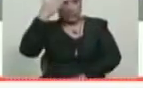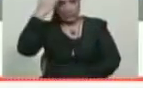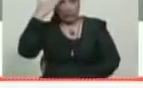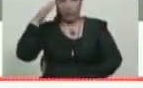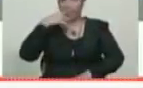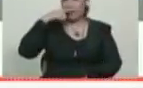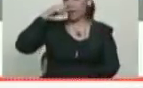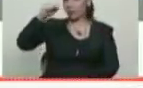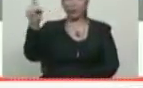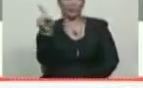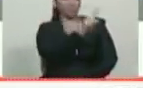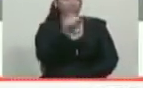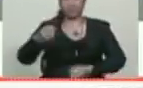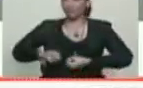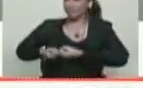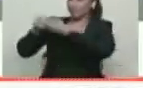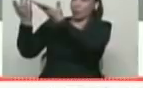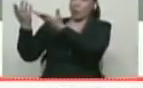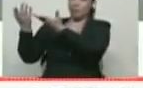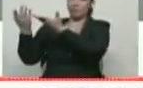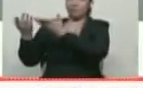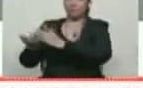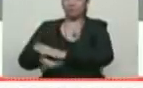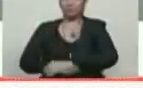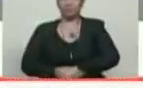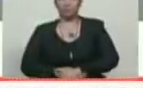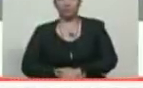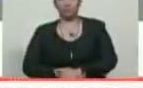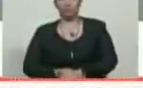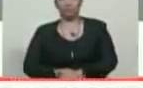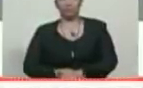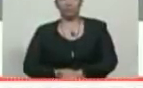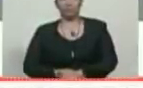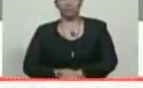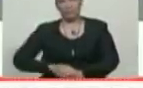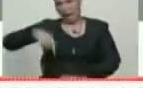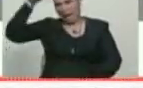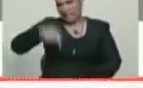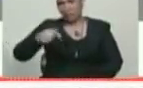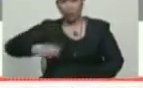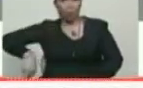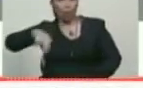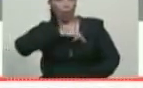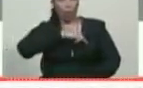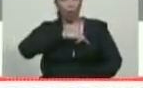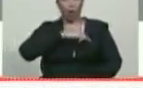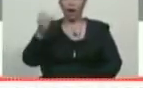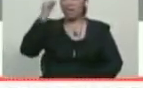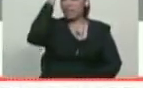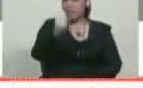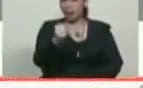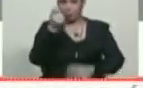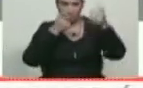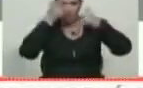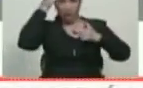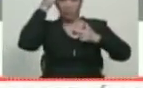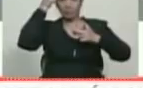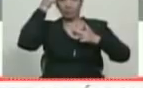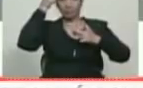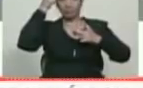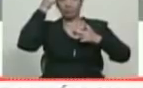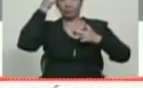Maduro no se los va a entregar. Porque aquí nosotros llegamos con Hugo Chávez.